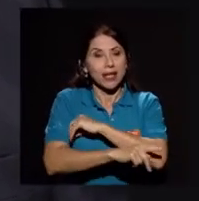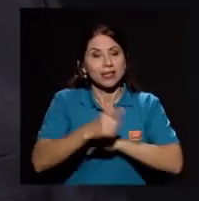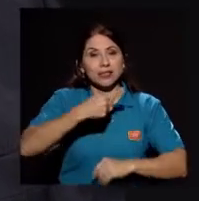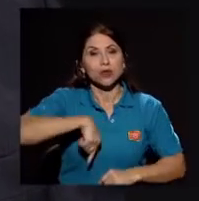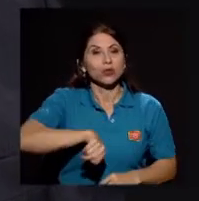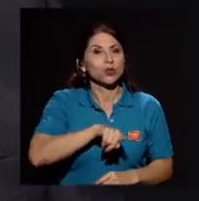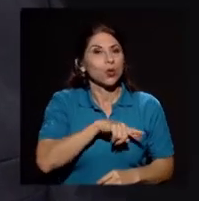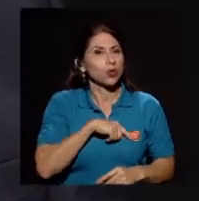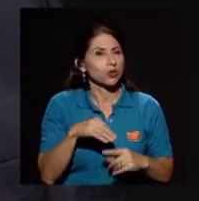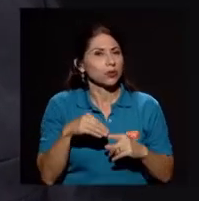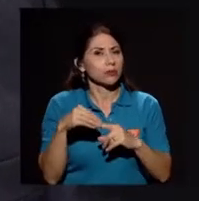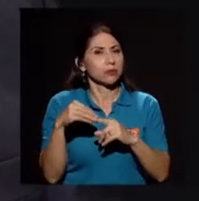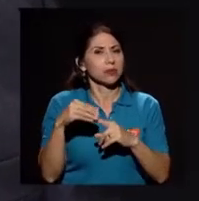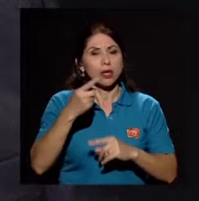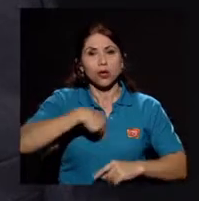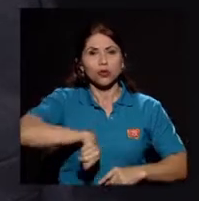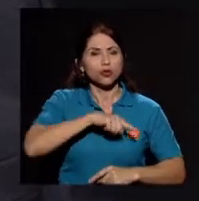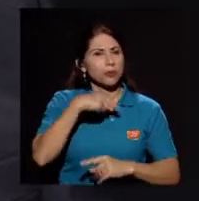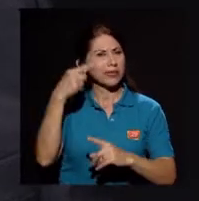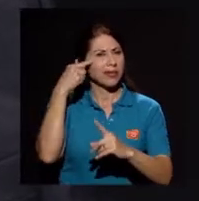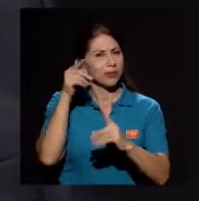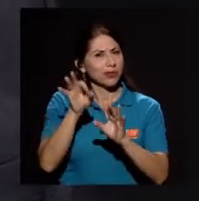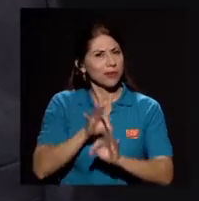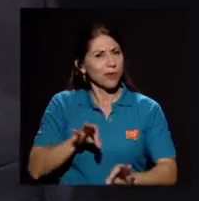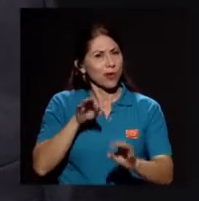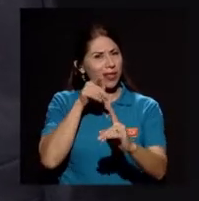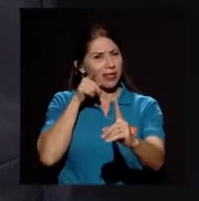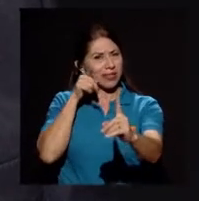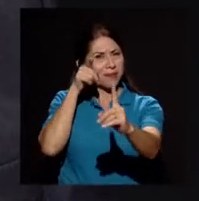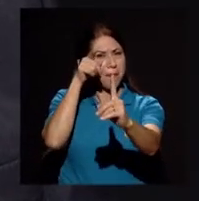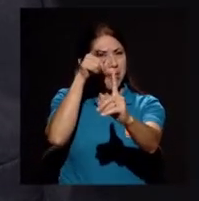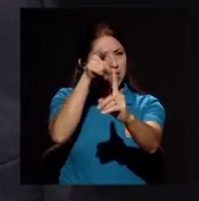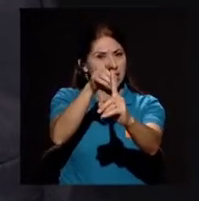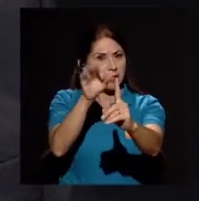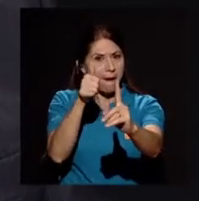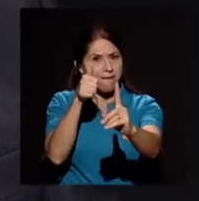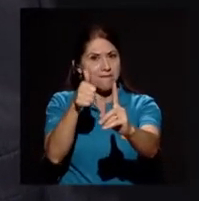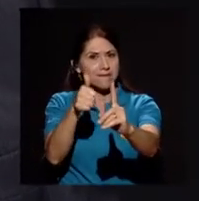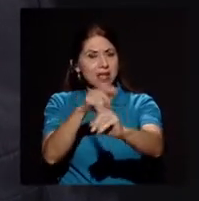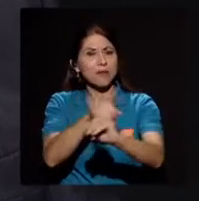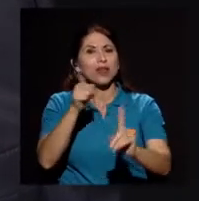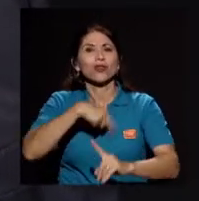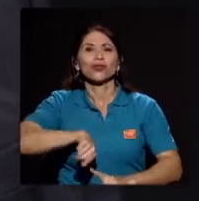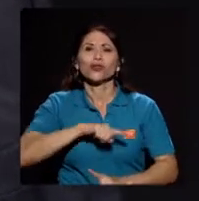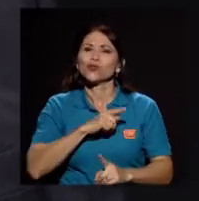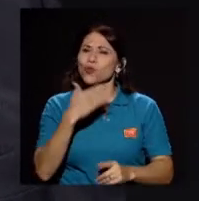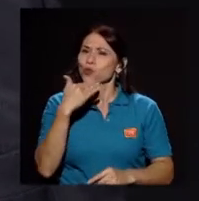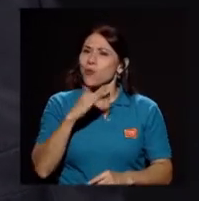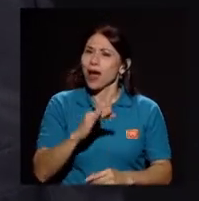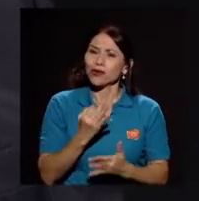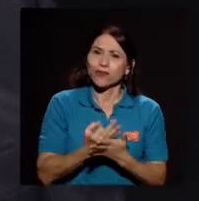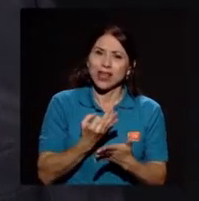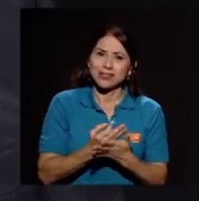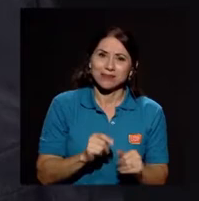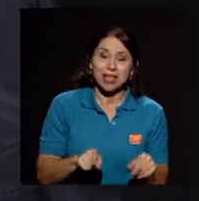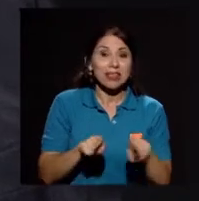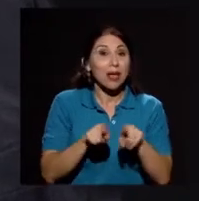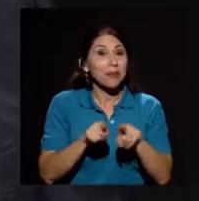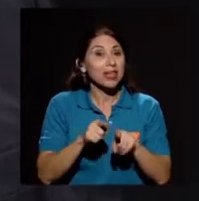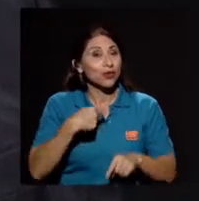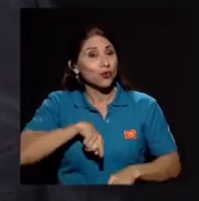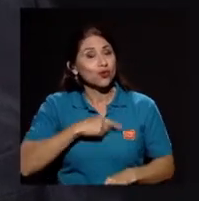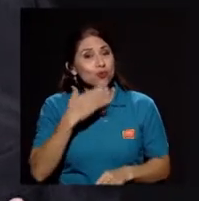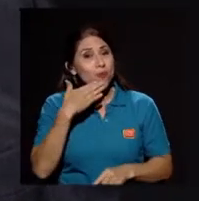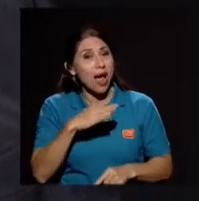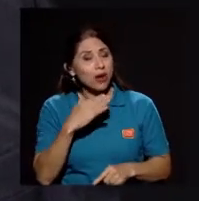nos proponemos metas muy importantes pero somos muy malos financiando las minas y también somos muy malos evaluando si los estamos cumpliendo